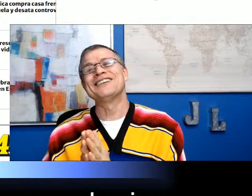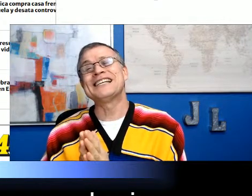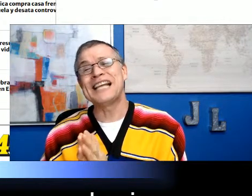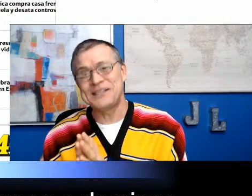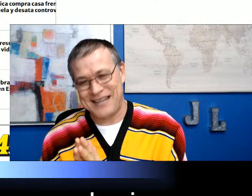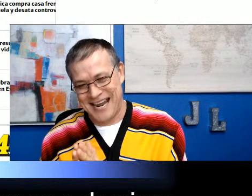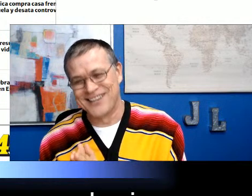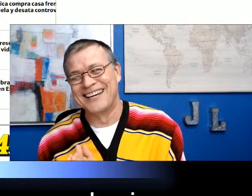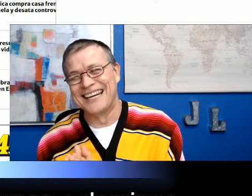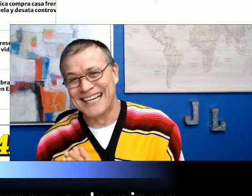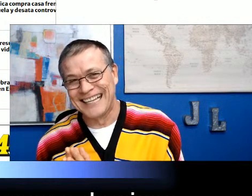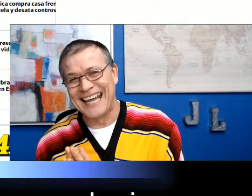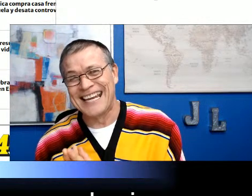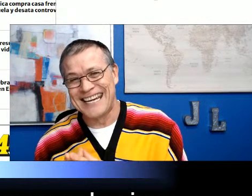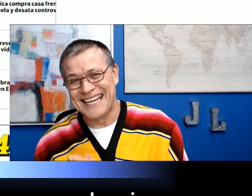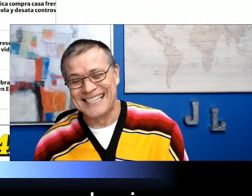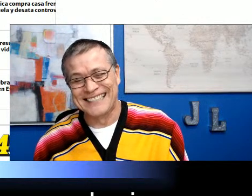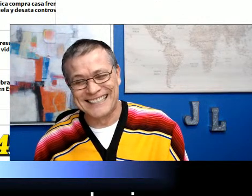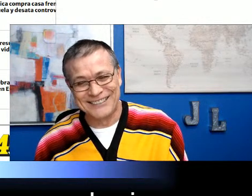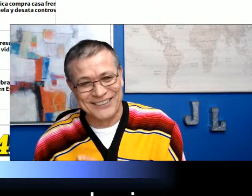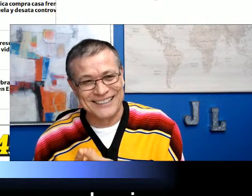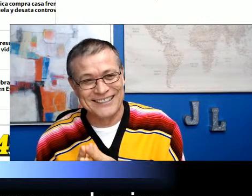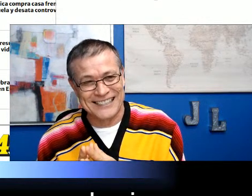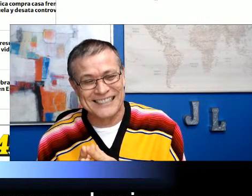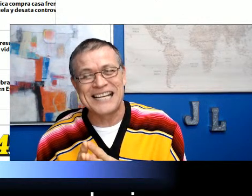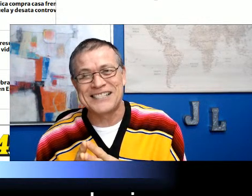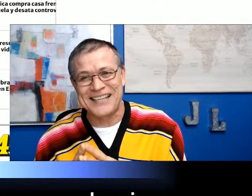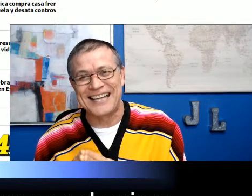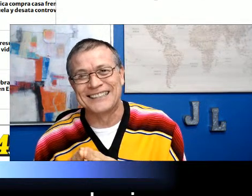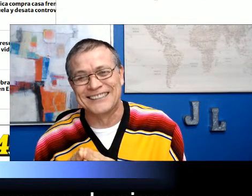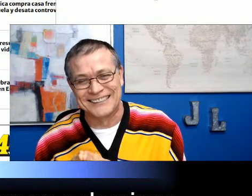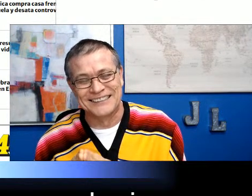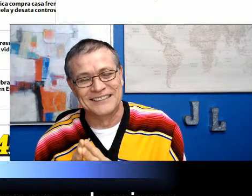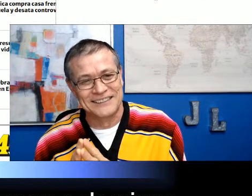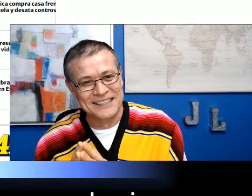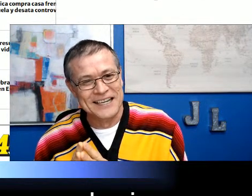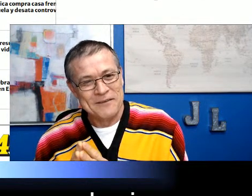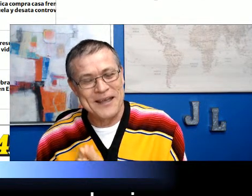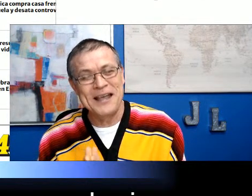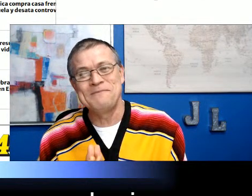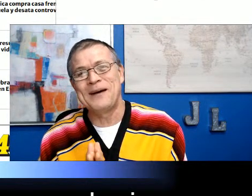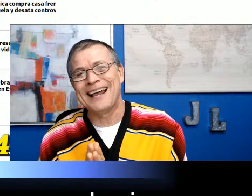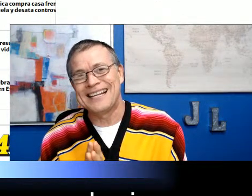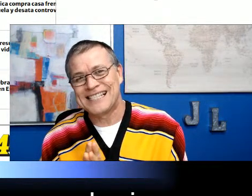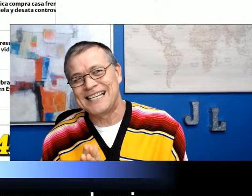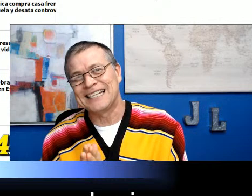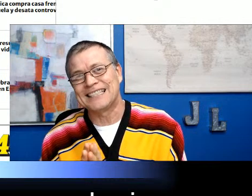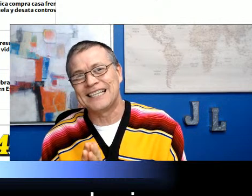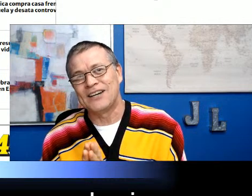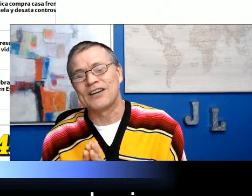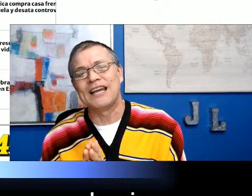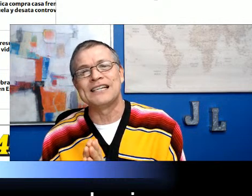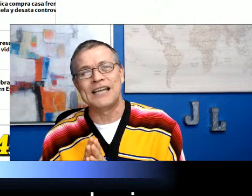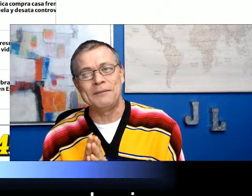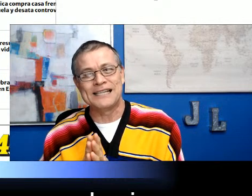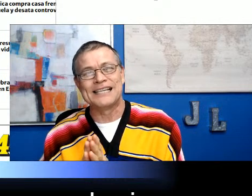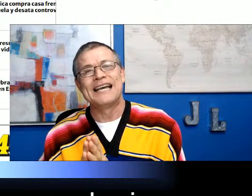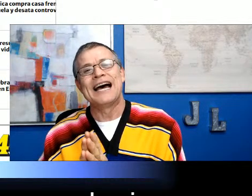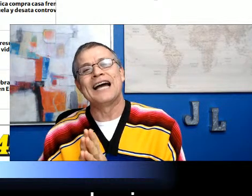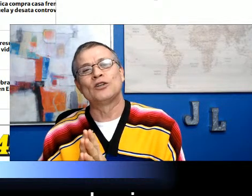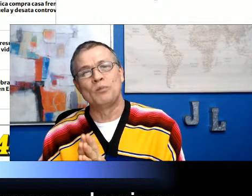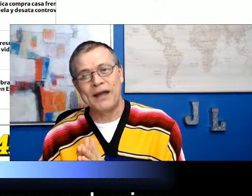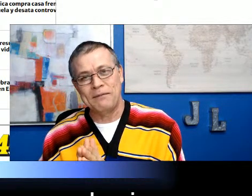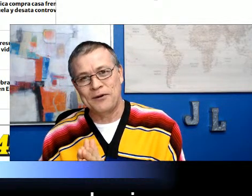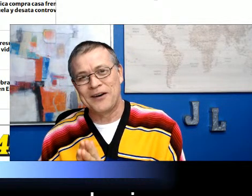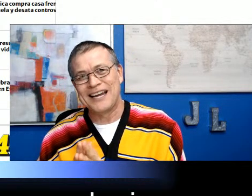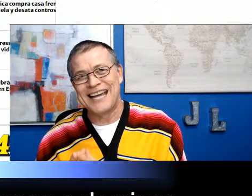Por si nos estás viendo, Lili Téllez. Por si nos estás viendo. Ven para decirte lo que les debes